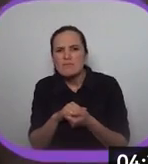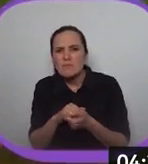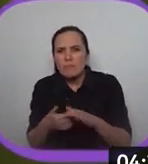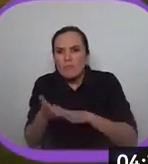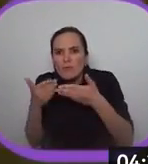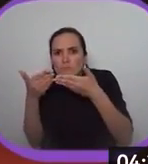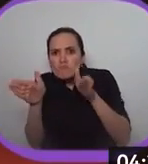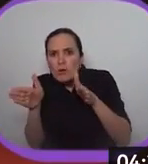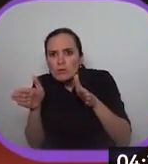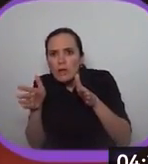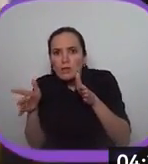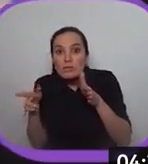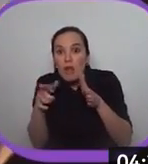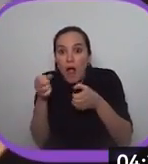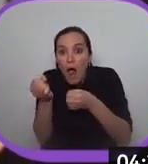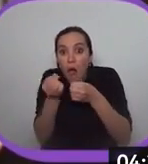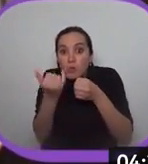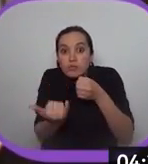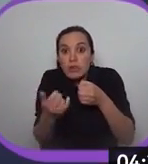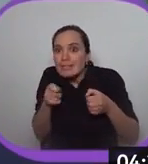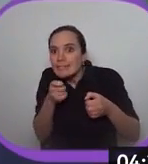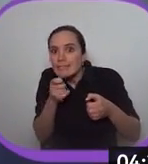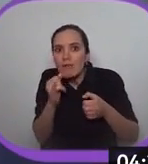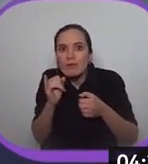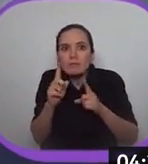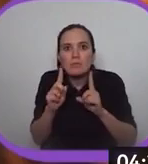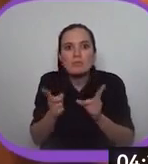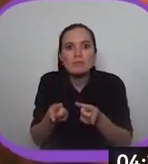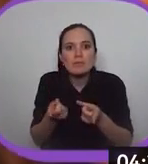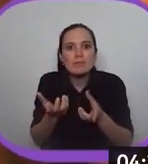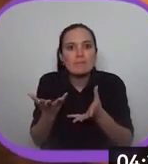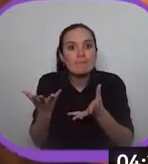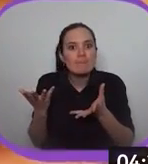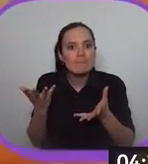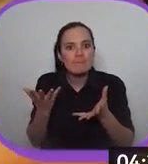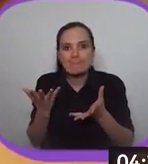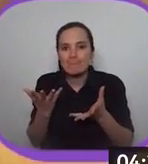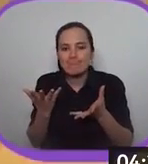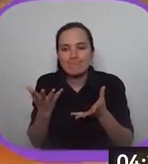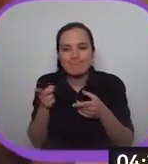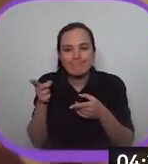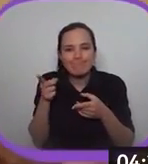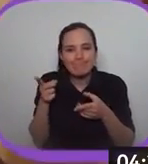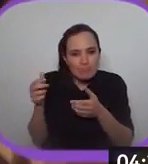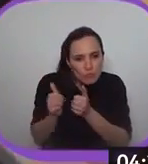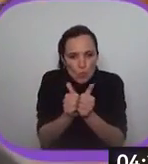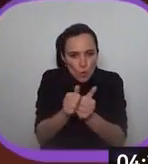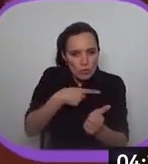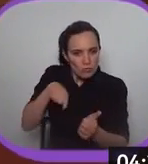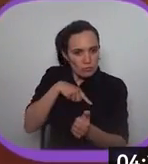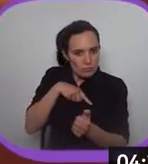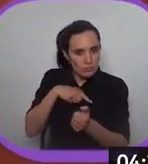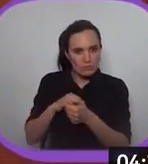¡Vandals! ¡Retírense al portal! Tal vez tengan el móvil y la llave, pero la Sentient irá a Vandal con